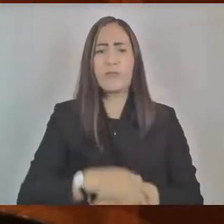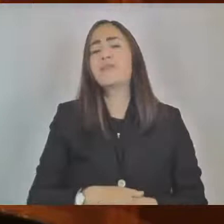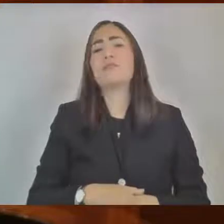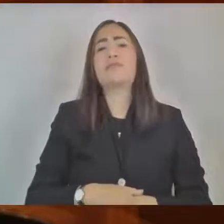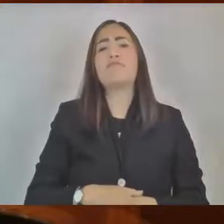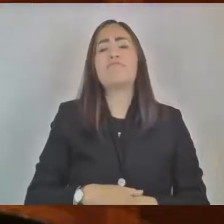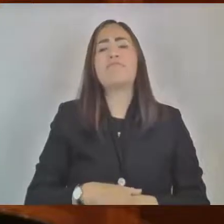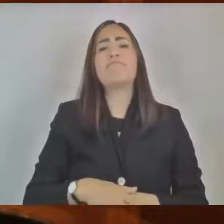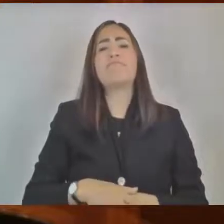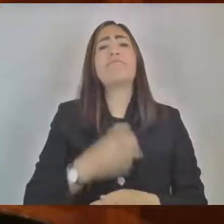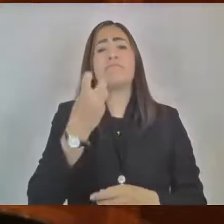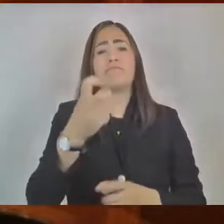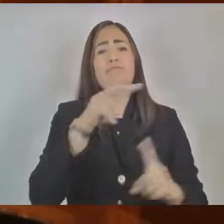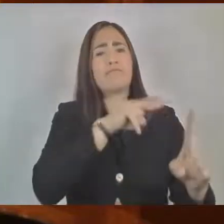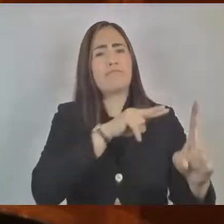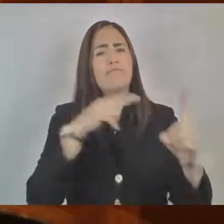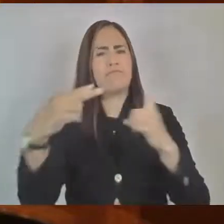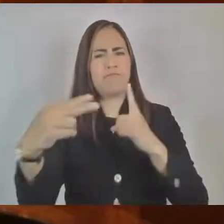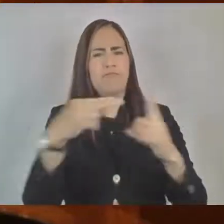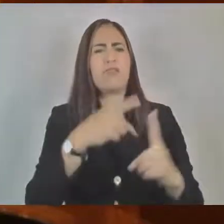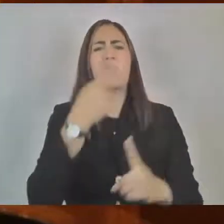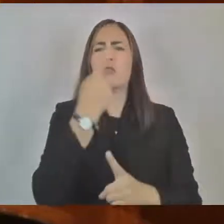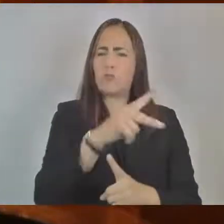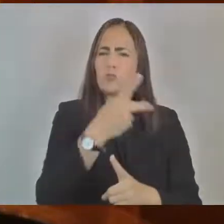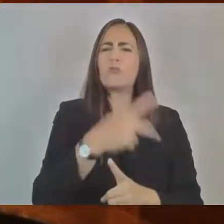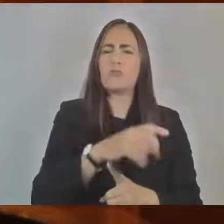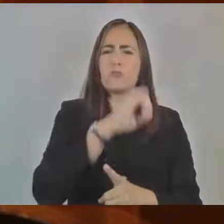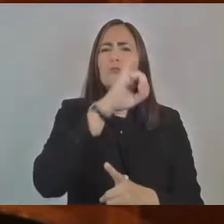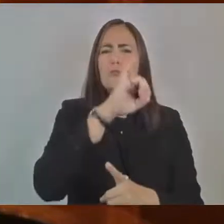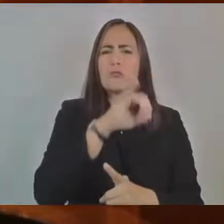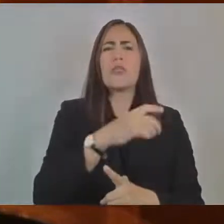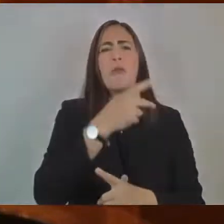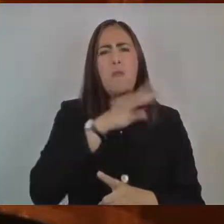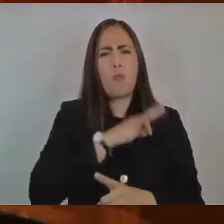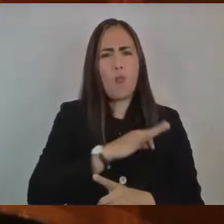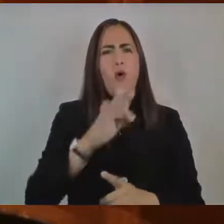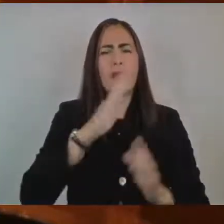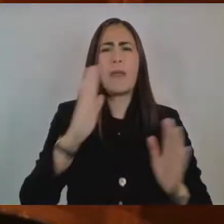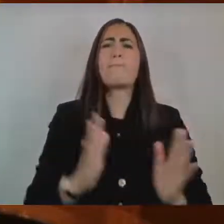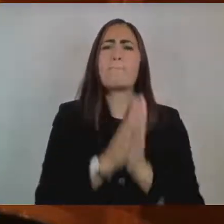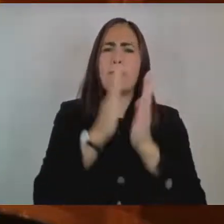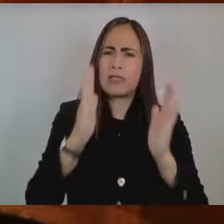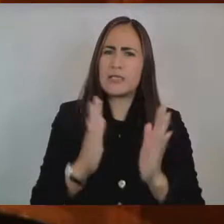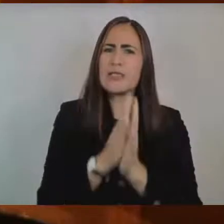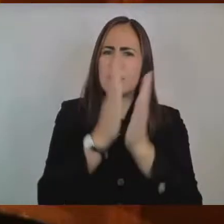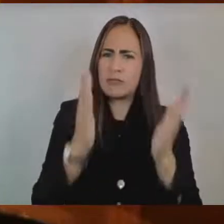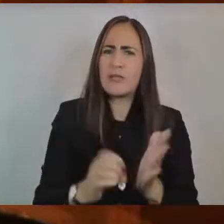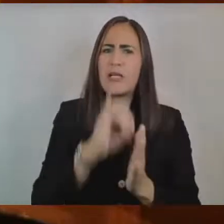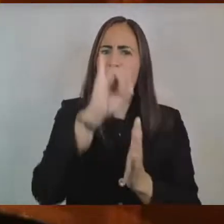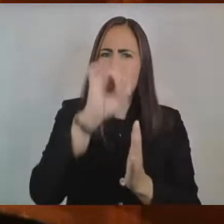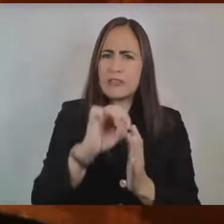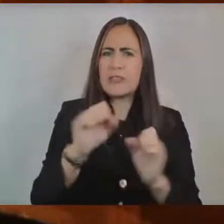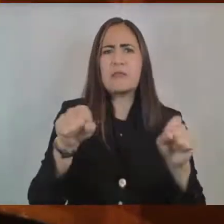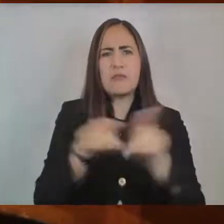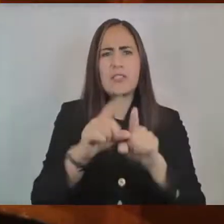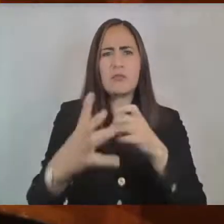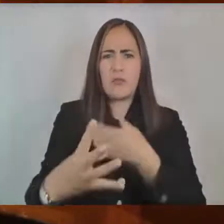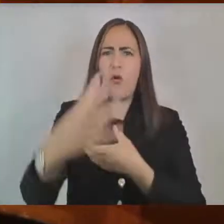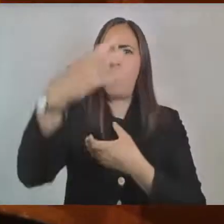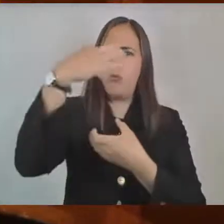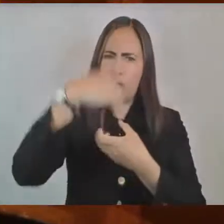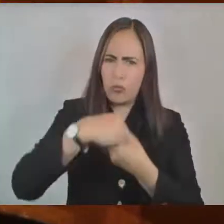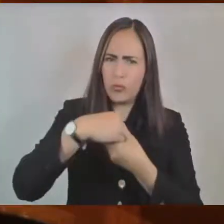Una dimensión perspectiva que reafirme su carácter de partícipes y los grupos sociales y su